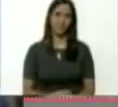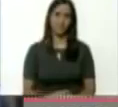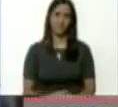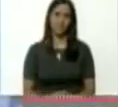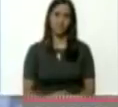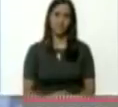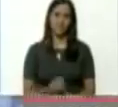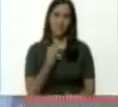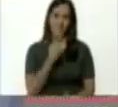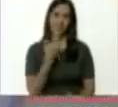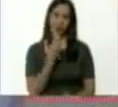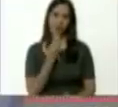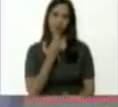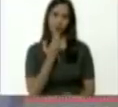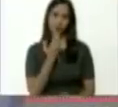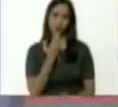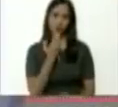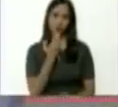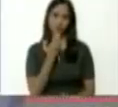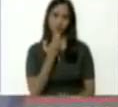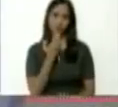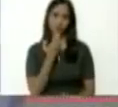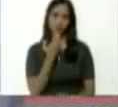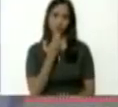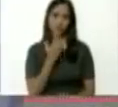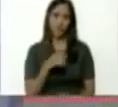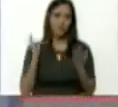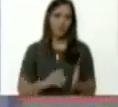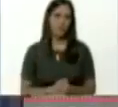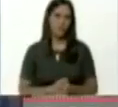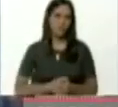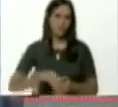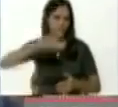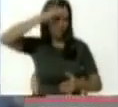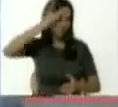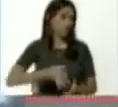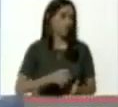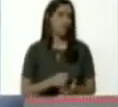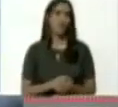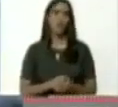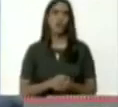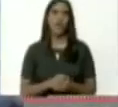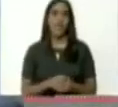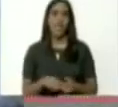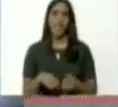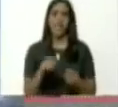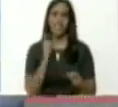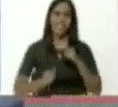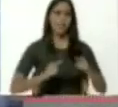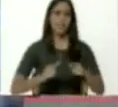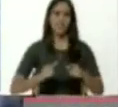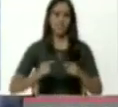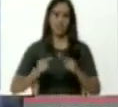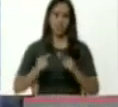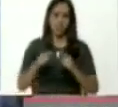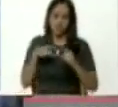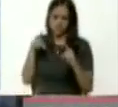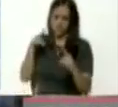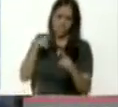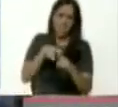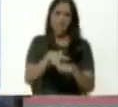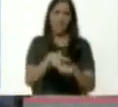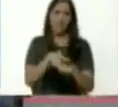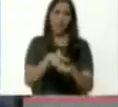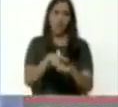Les digo algo. Buah, me has hecho a perder. El régimen nos ha perseguido.